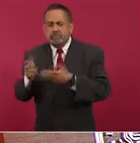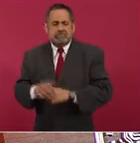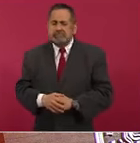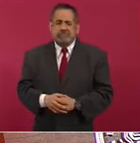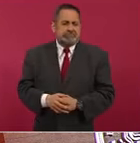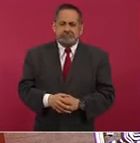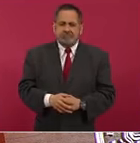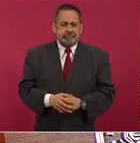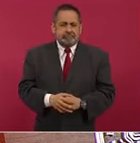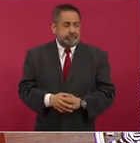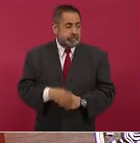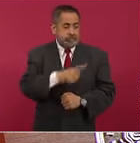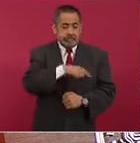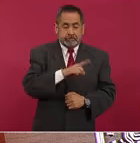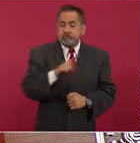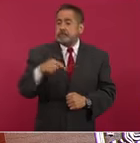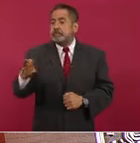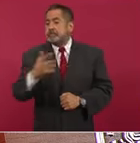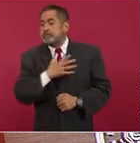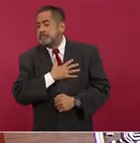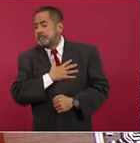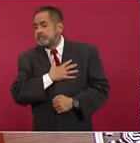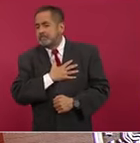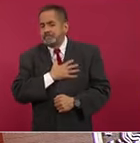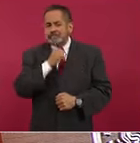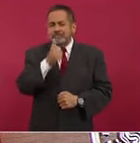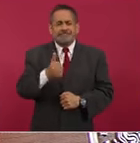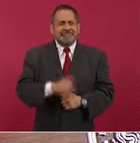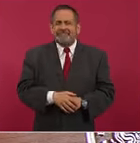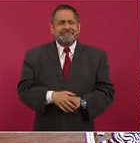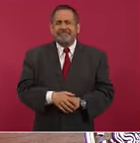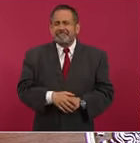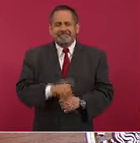¿Le tienen amor al pueblo? No,